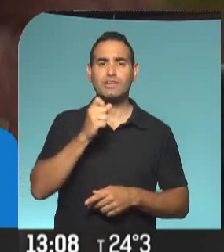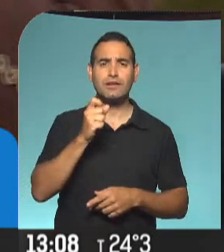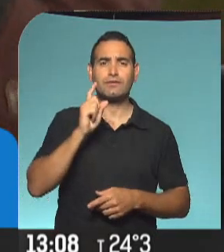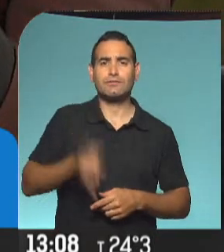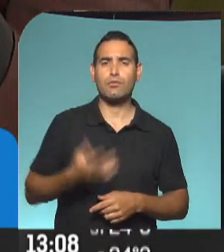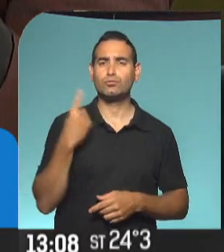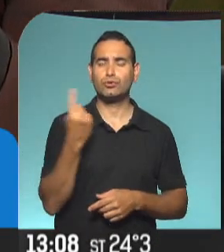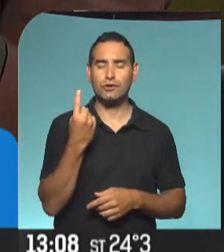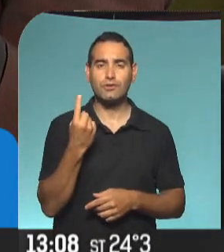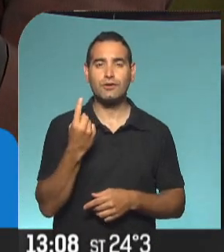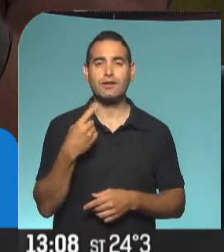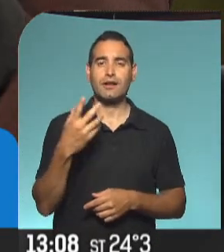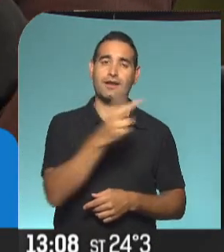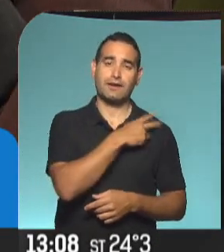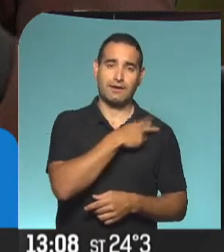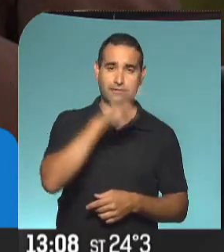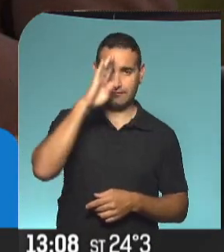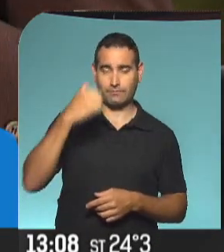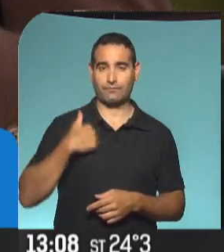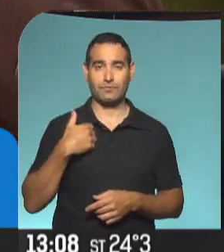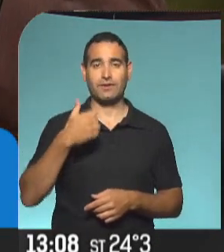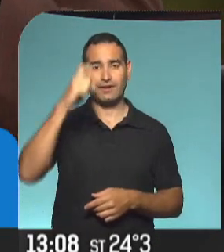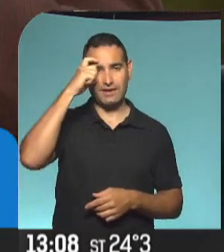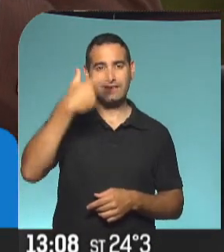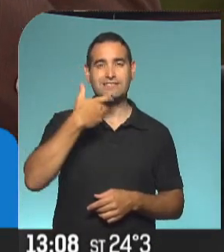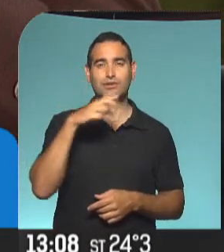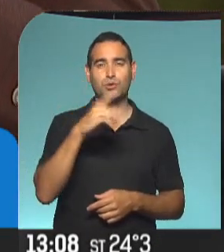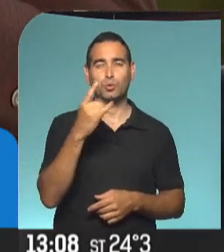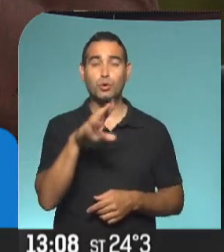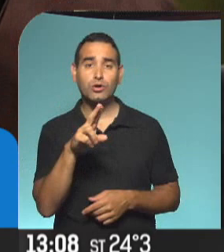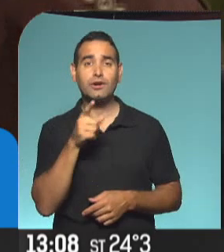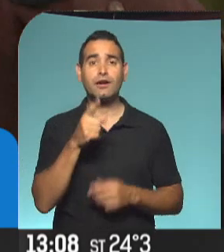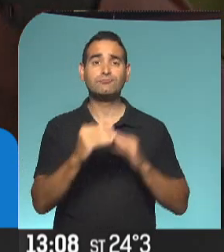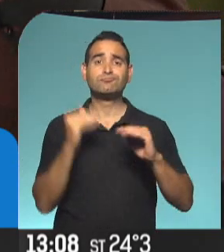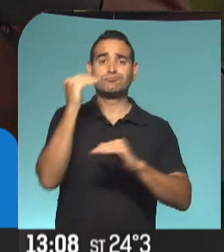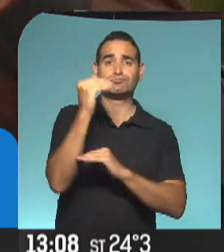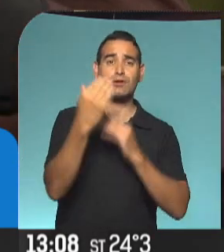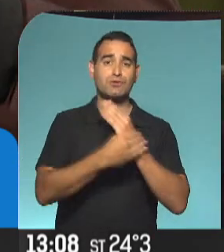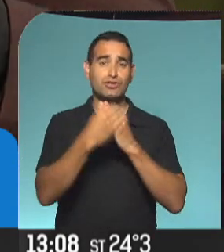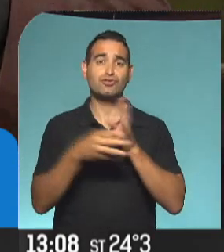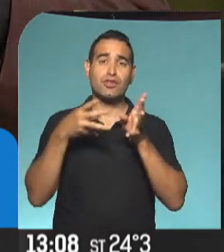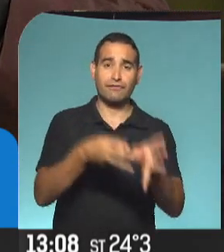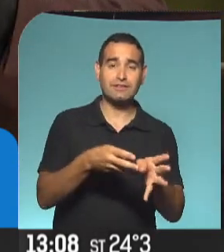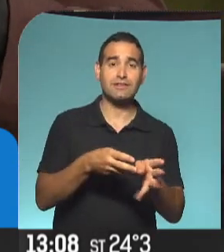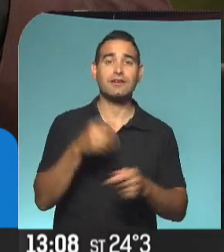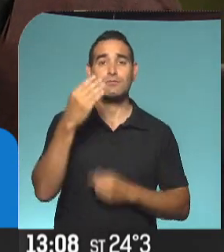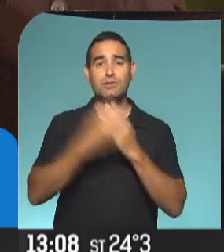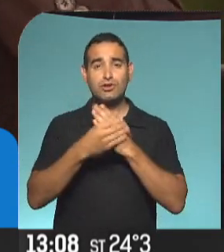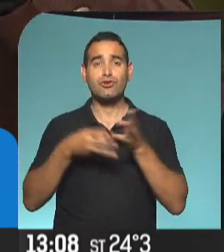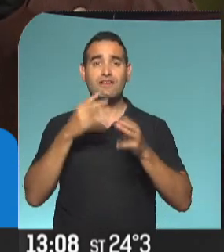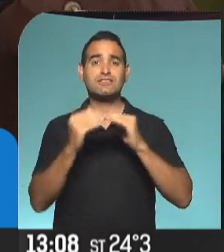orden? El jefe de la Armada, Marcelo Ruhr. ¿Y a quién le responde Marcelo Ruhr? Al ministro de Defensa. ¿Y a quién le responde el ministro de